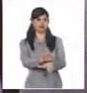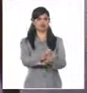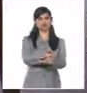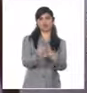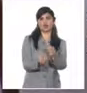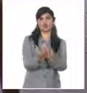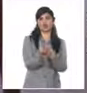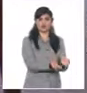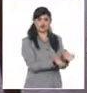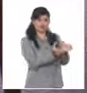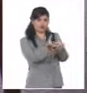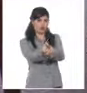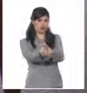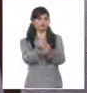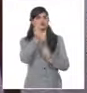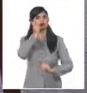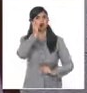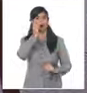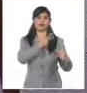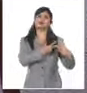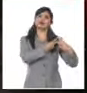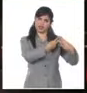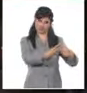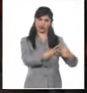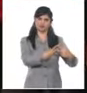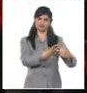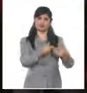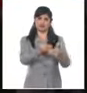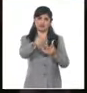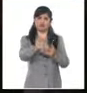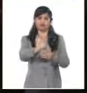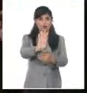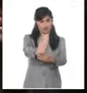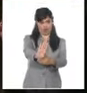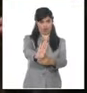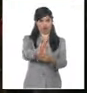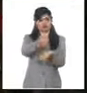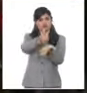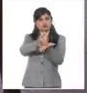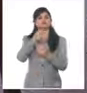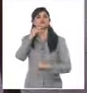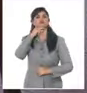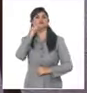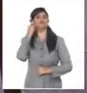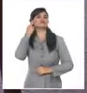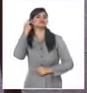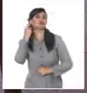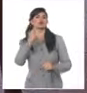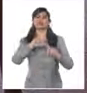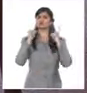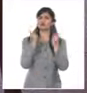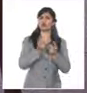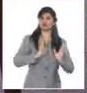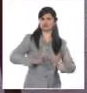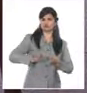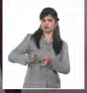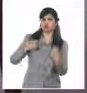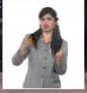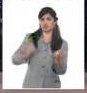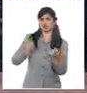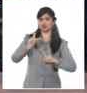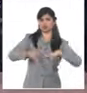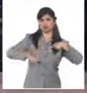tumba del Soldado desconocido frente a la muralla del kremlin de Moscú para honrar la memoria de los caídos que lucharon contra la Alemania nazi